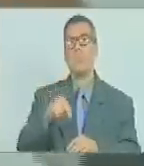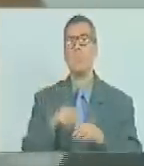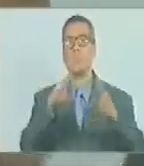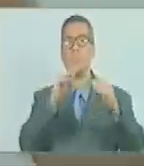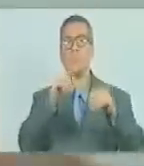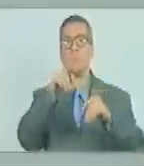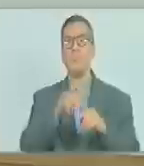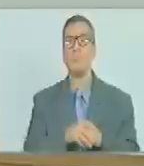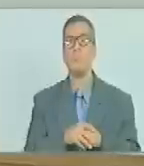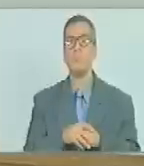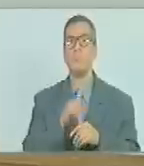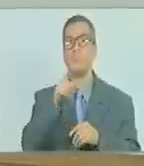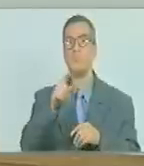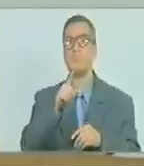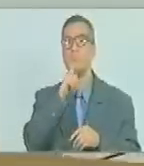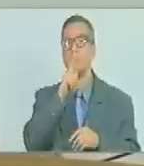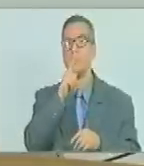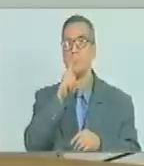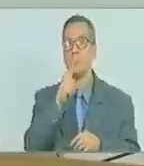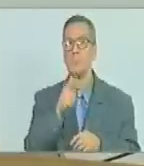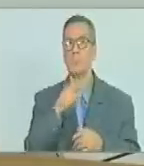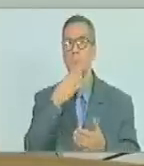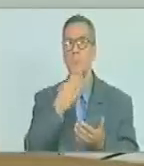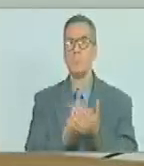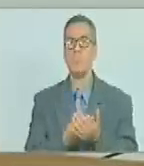juntos. Es que son hasta malagradecidos.